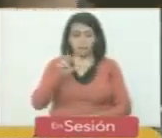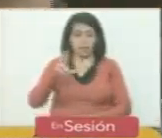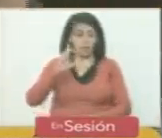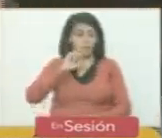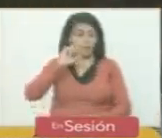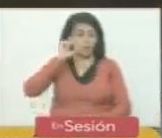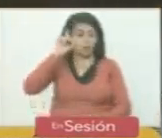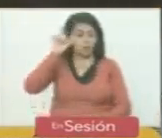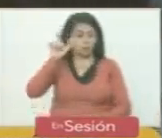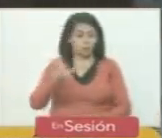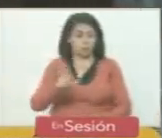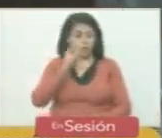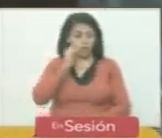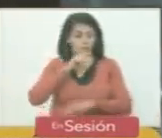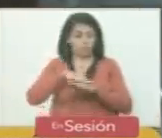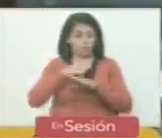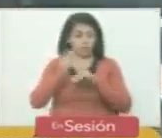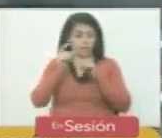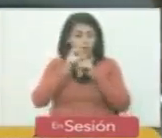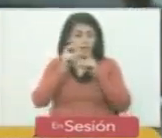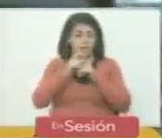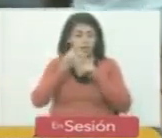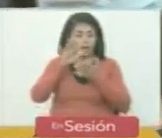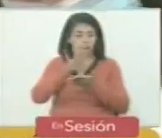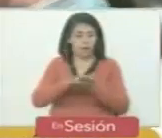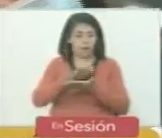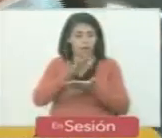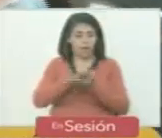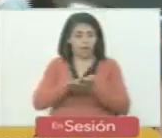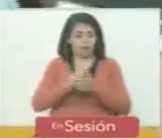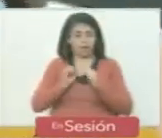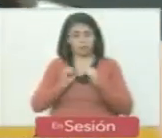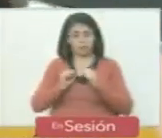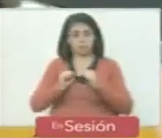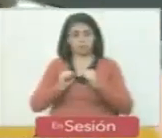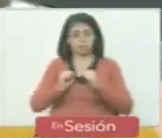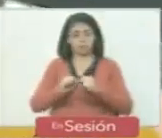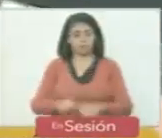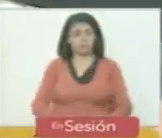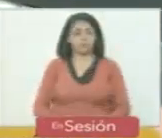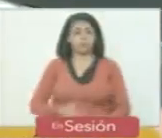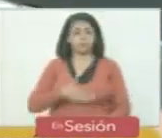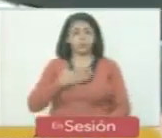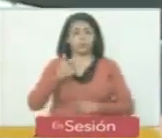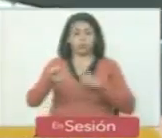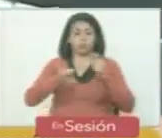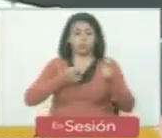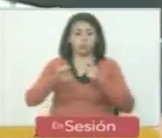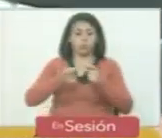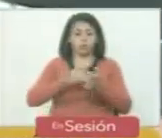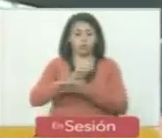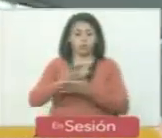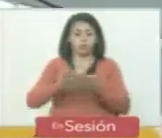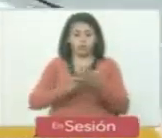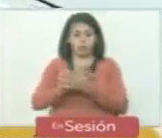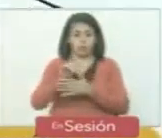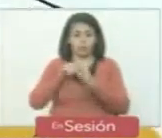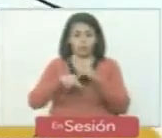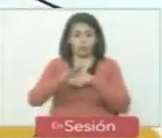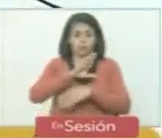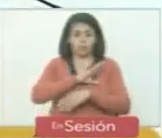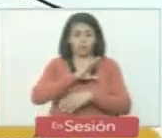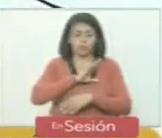famoso por su lema calma y cordura, pudo controlar la situación interna del